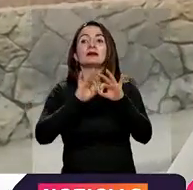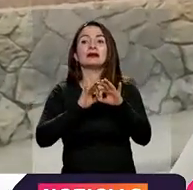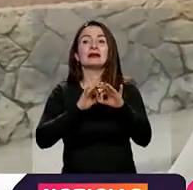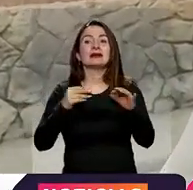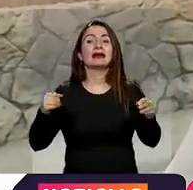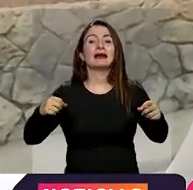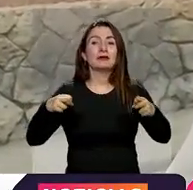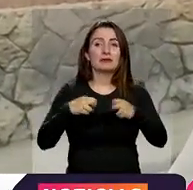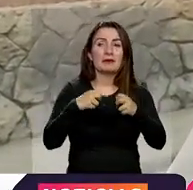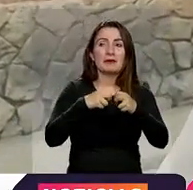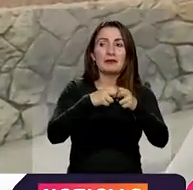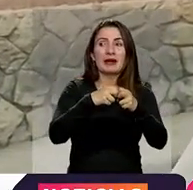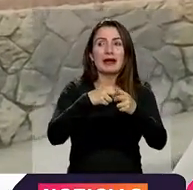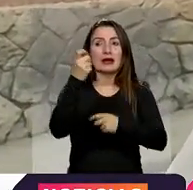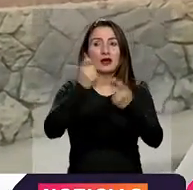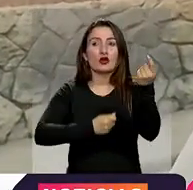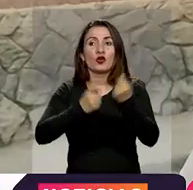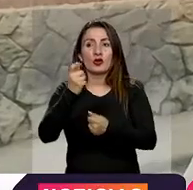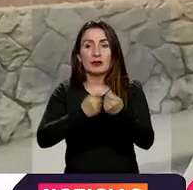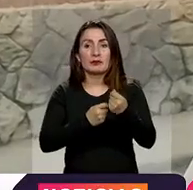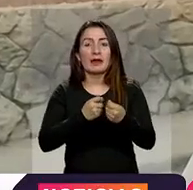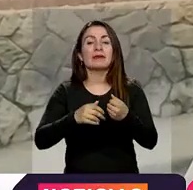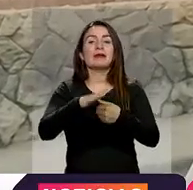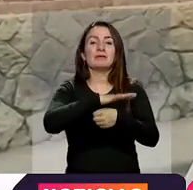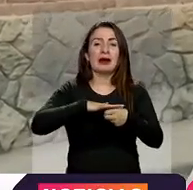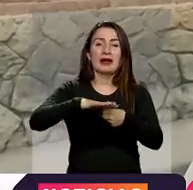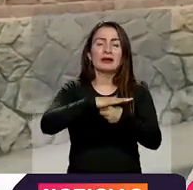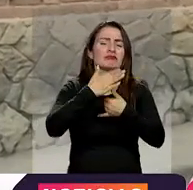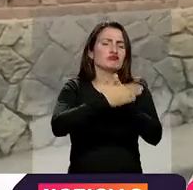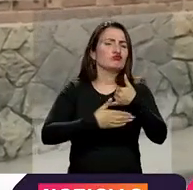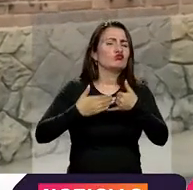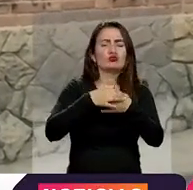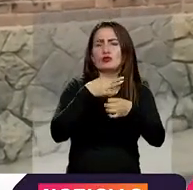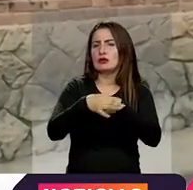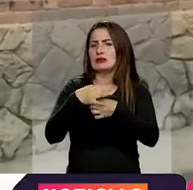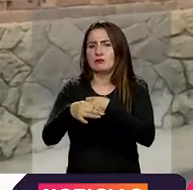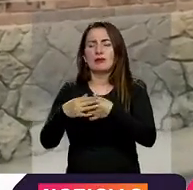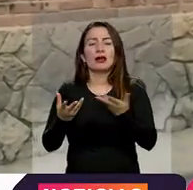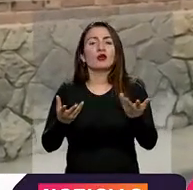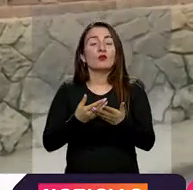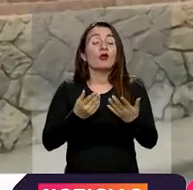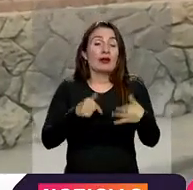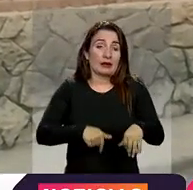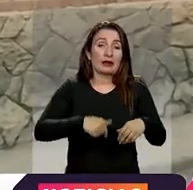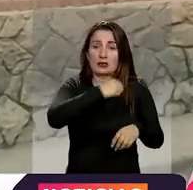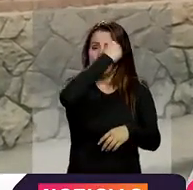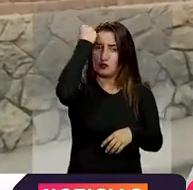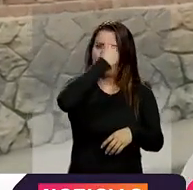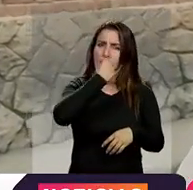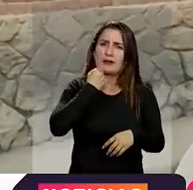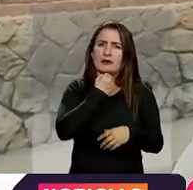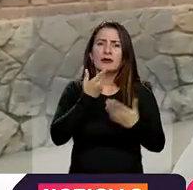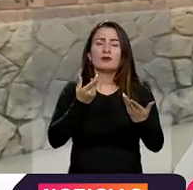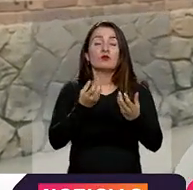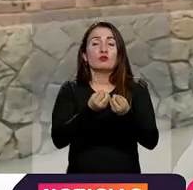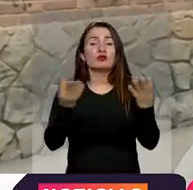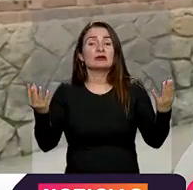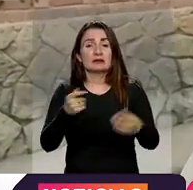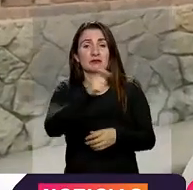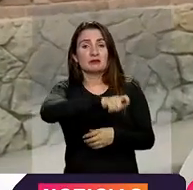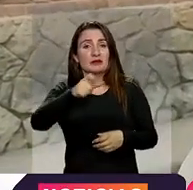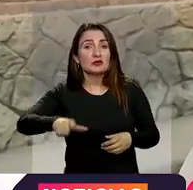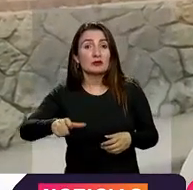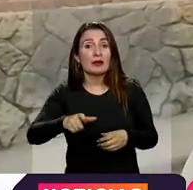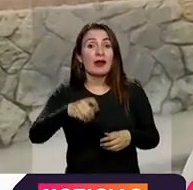reactivación económica a nivel departamental municipal por el motivo de que muchas personas que